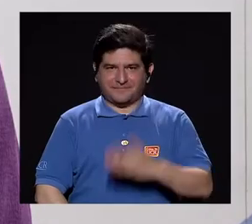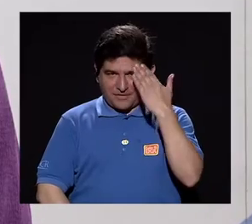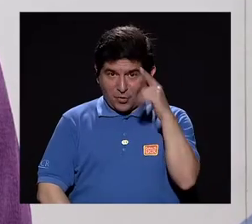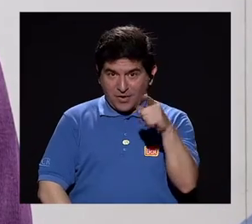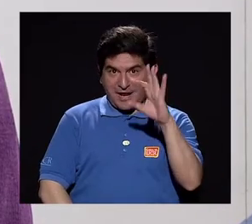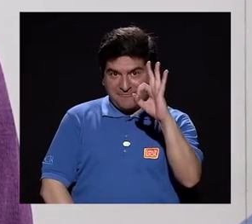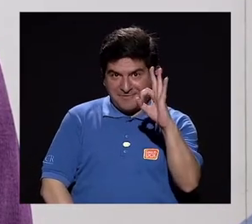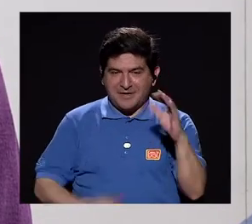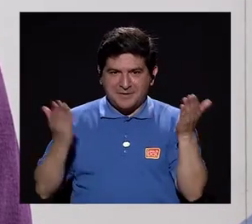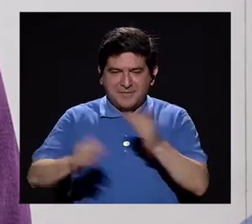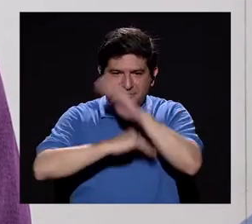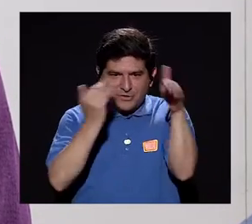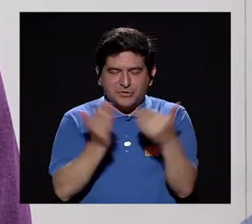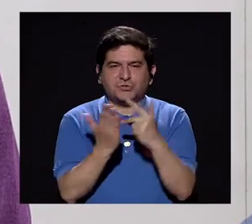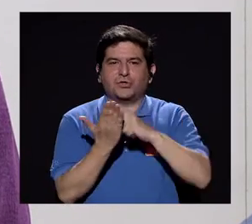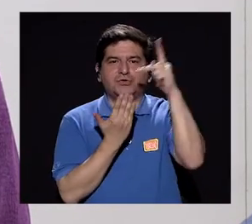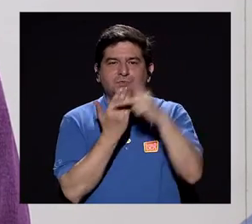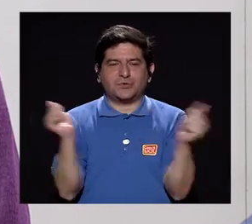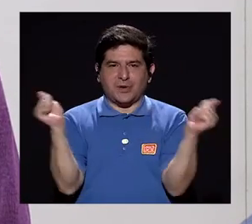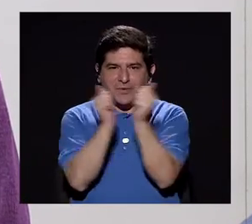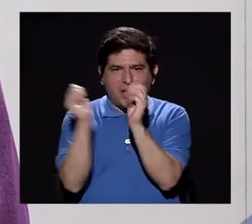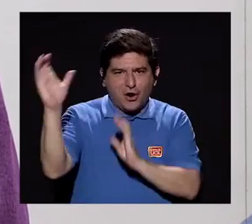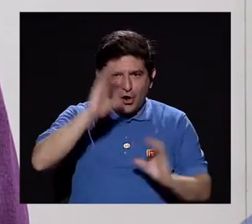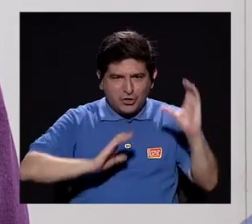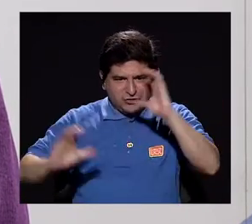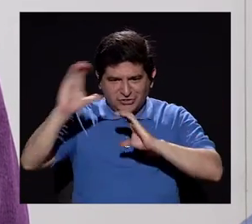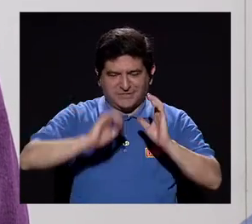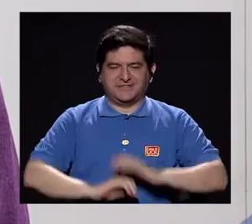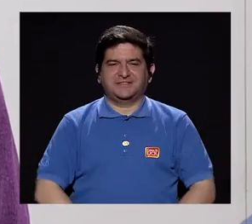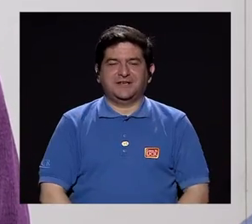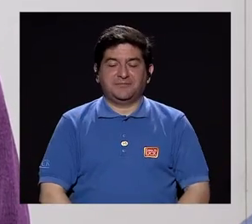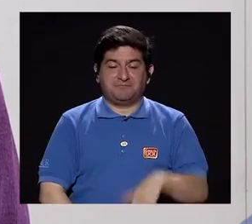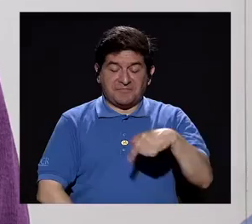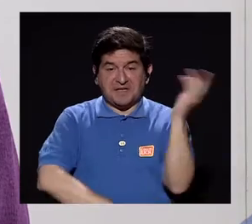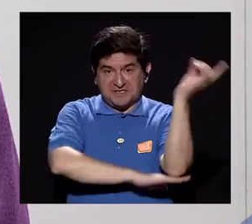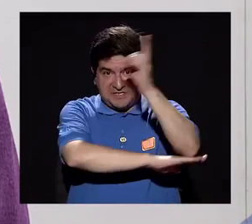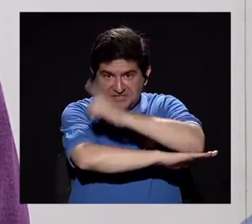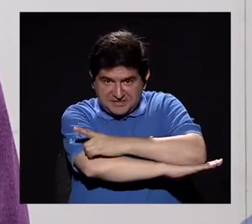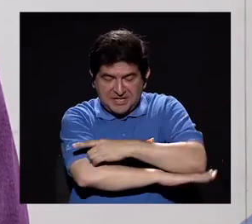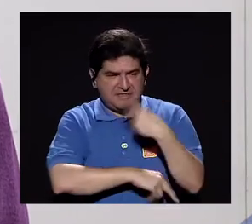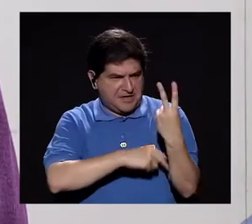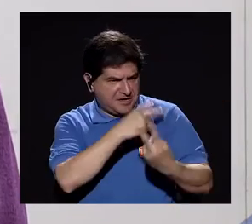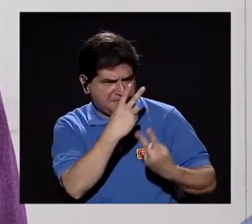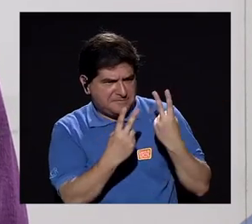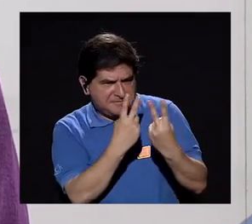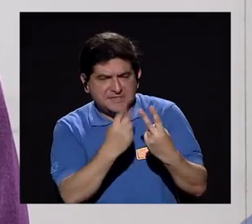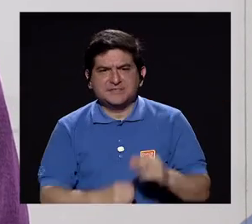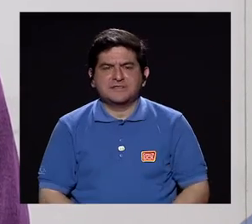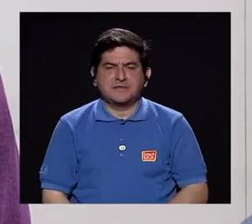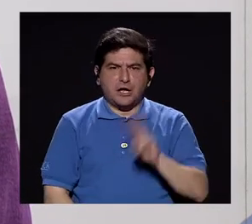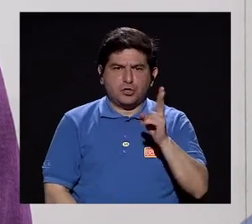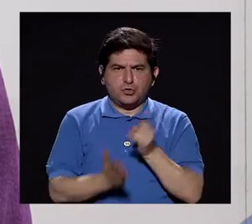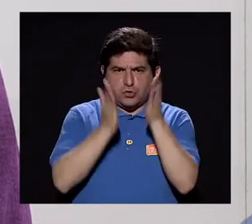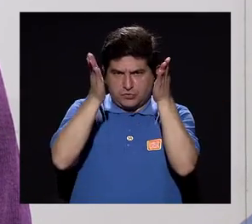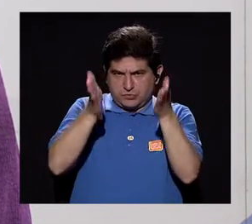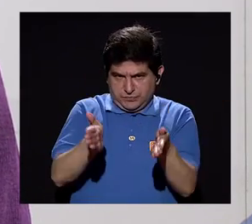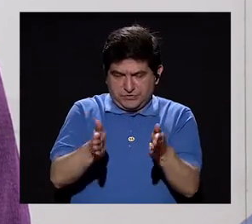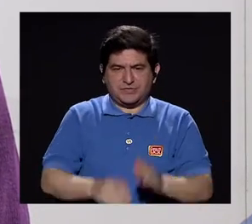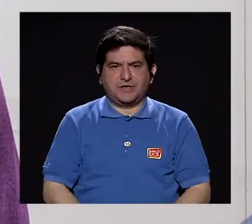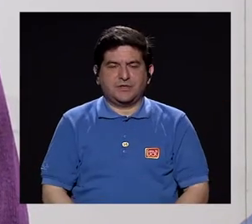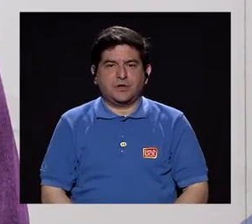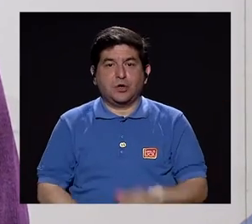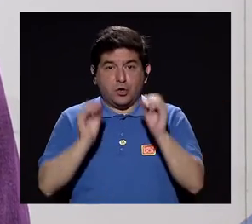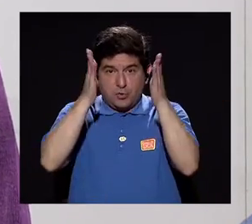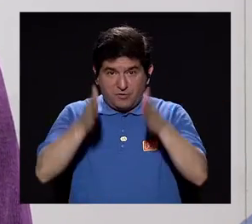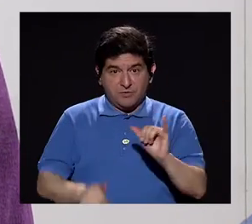hola que tal bienvenidas y bienvenidos a la conciencia el día de hoy nos visitan dos investigadores